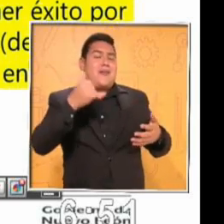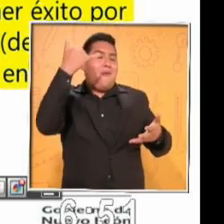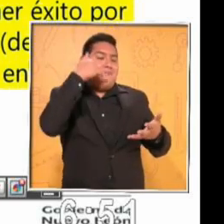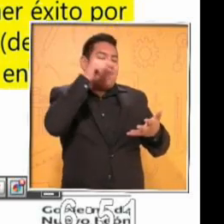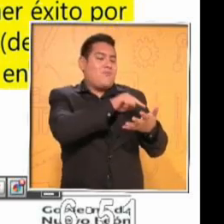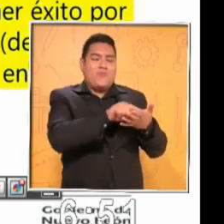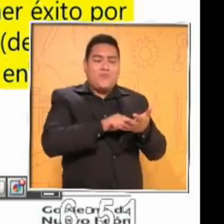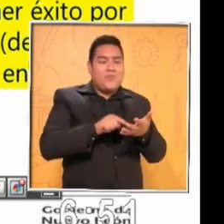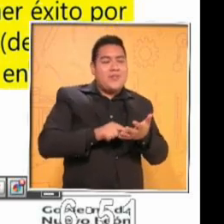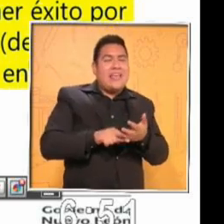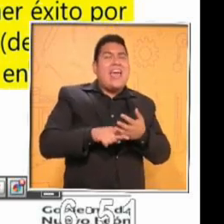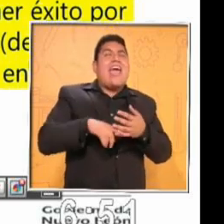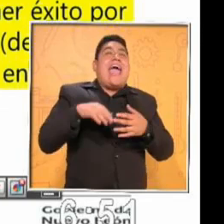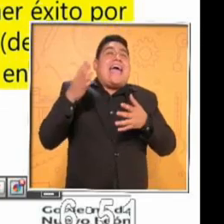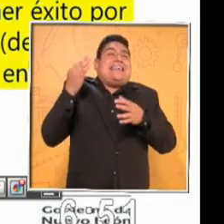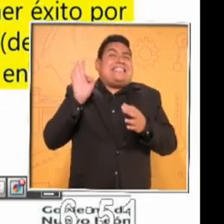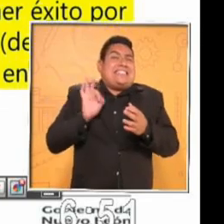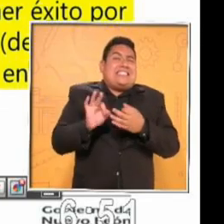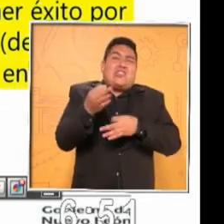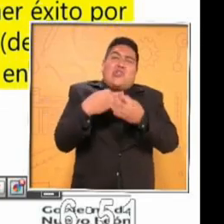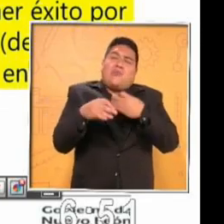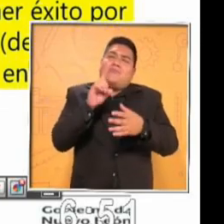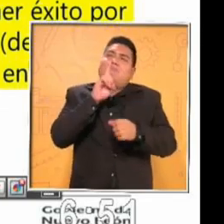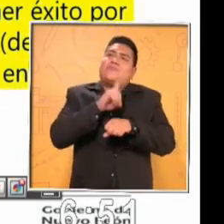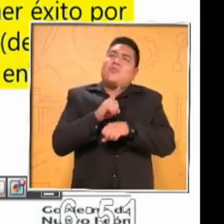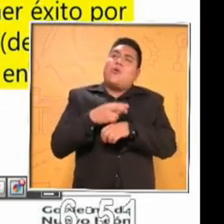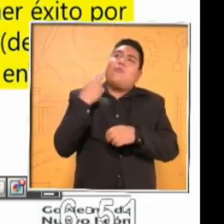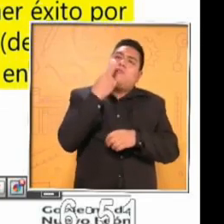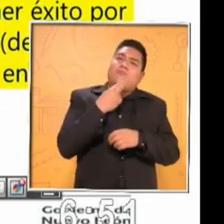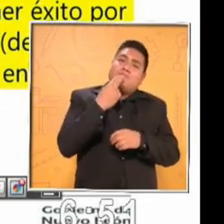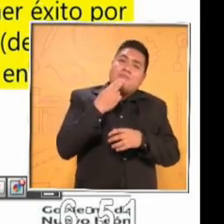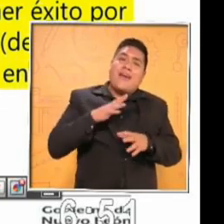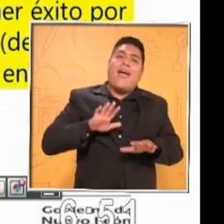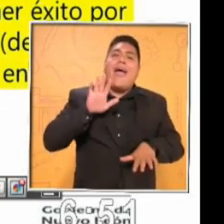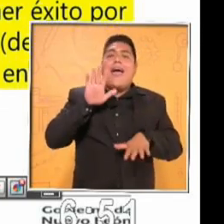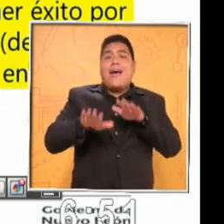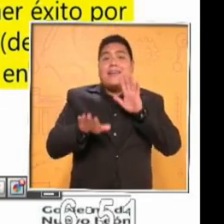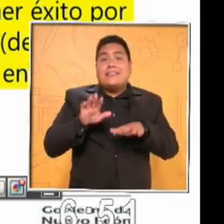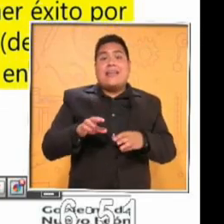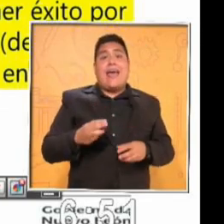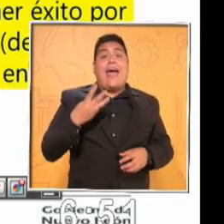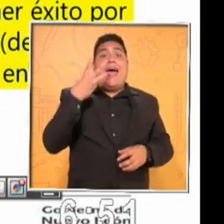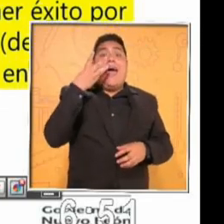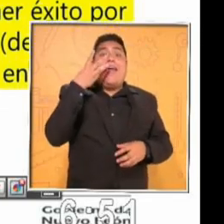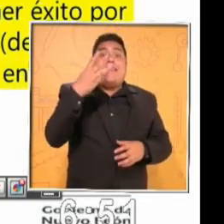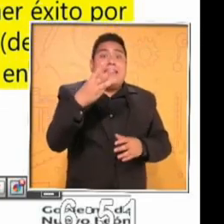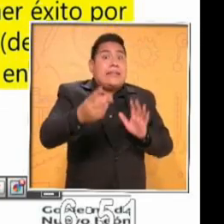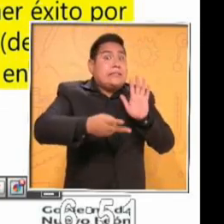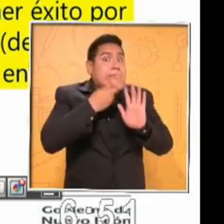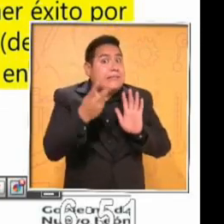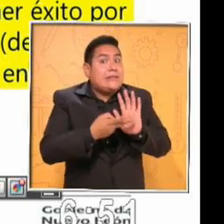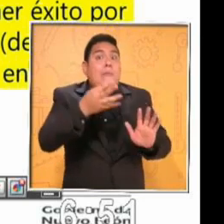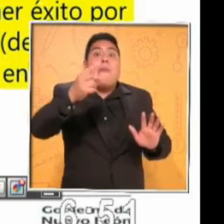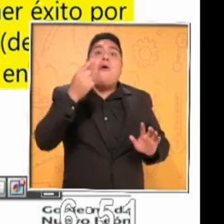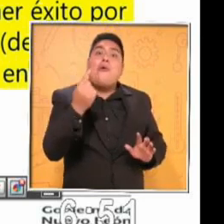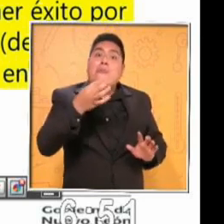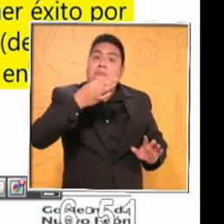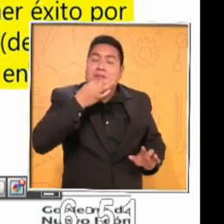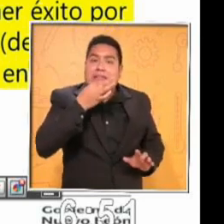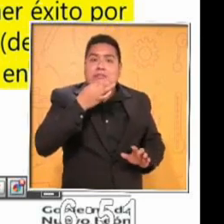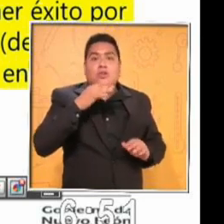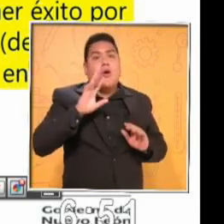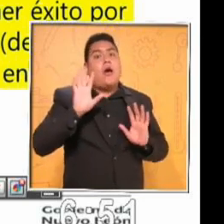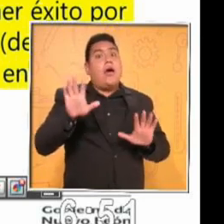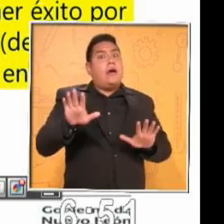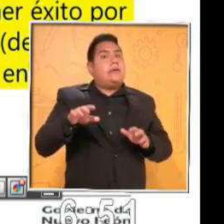pasa gran parte del tiempo utilizándolo. A veces, hasta 3 veces por minuto. Y no es una